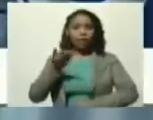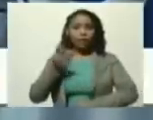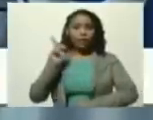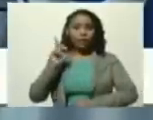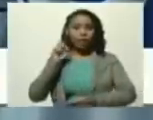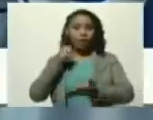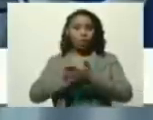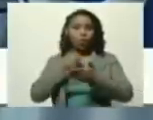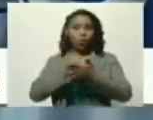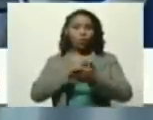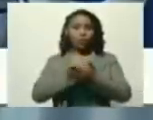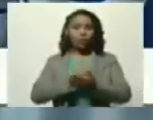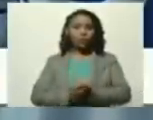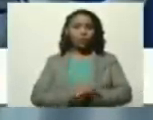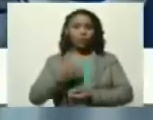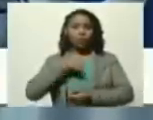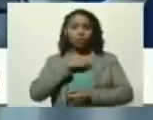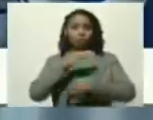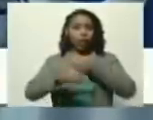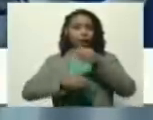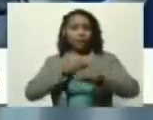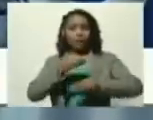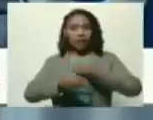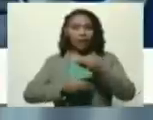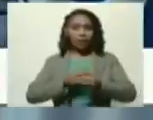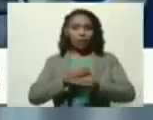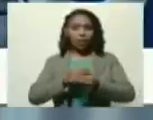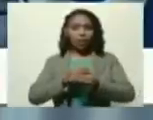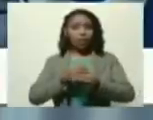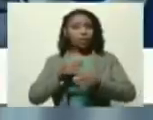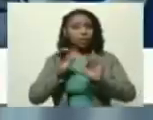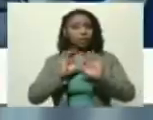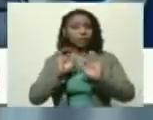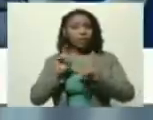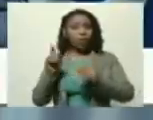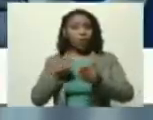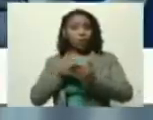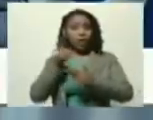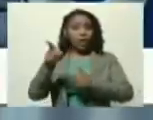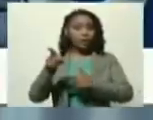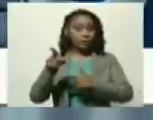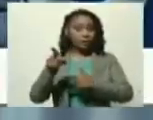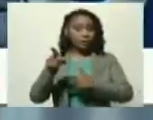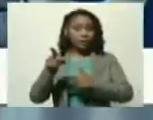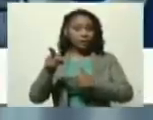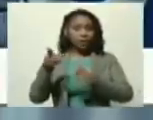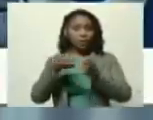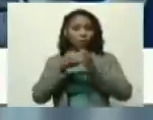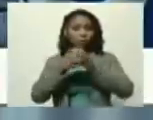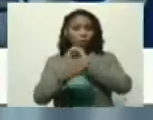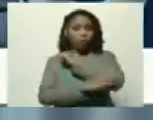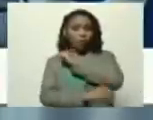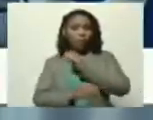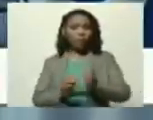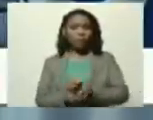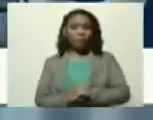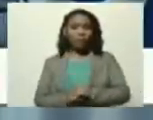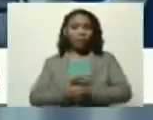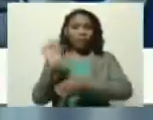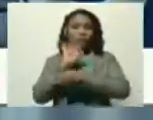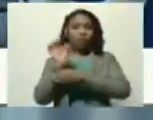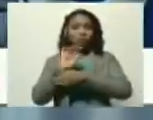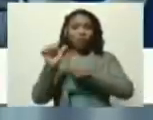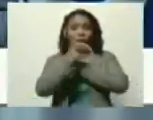lucha que estamos librando sin cuartel contra estas mafias. Entonces, funcionarios de la Guardia